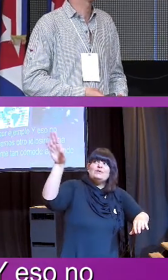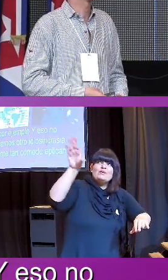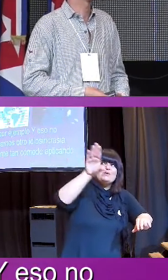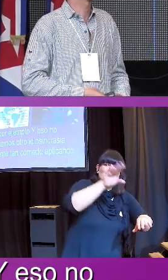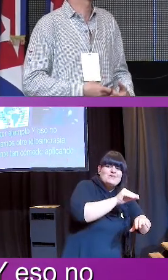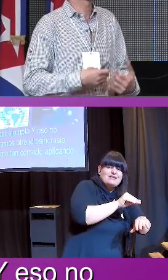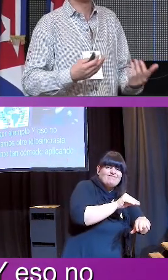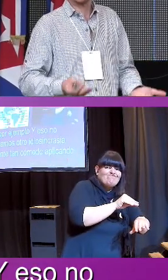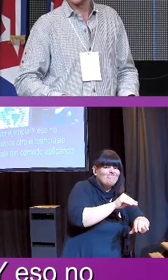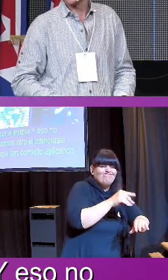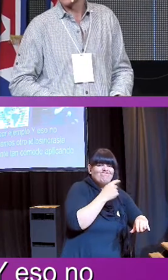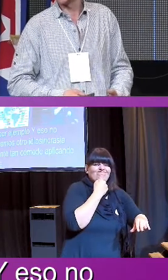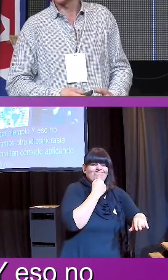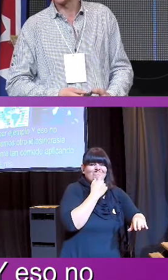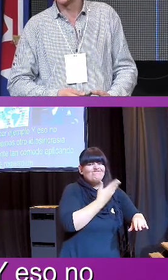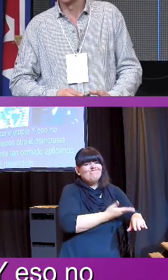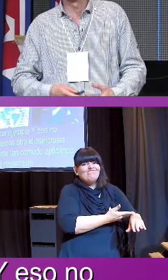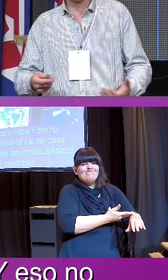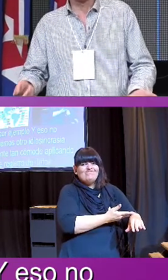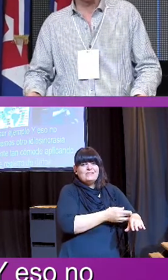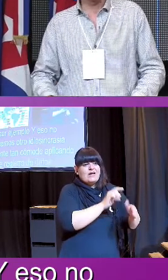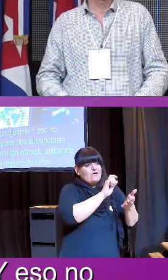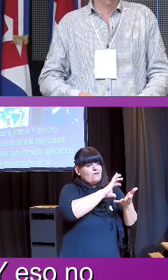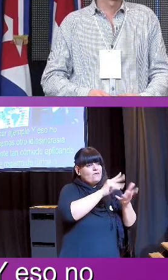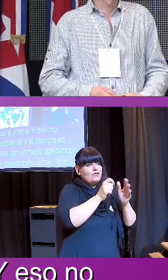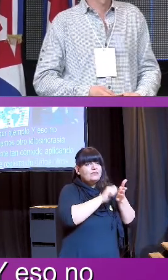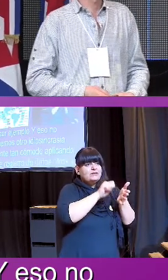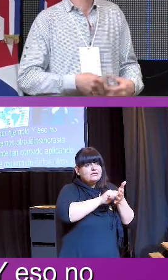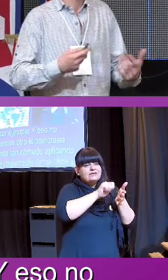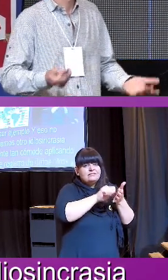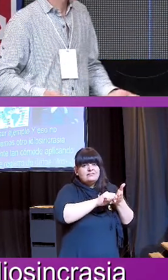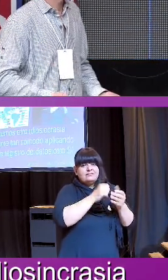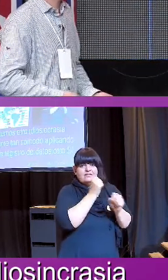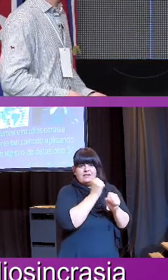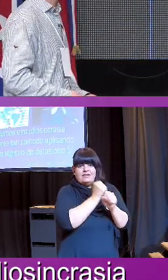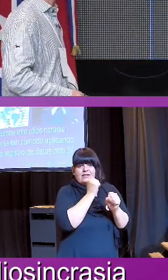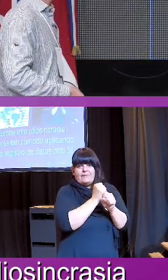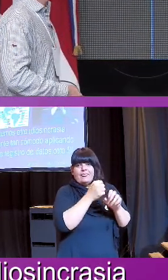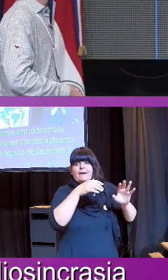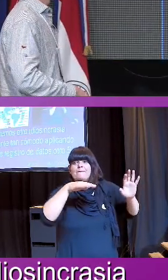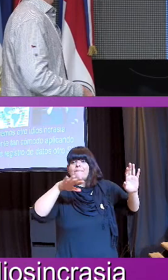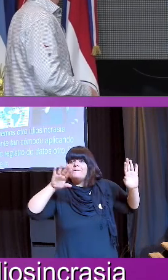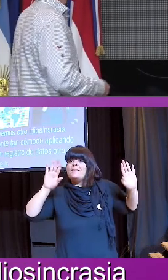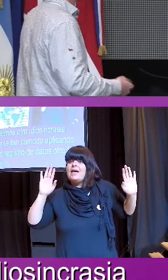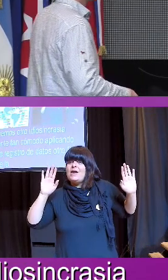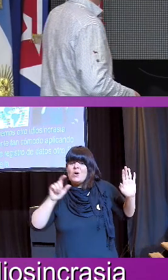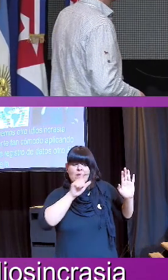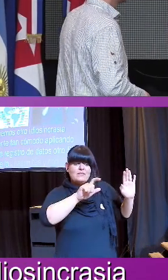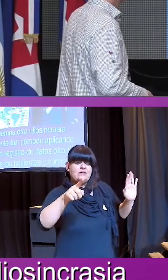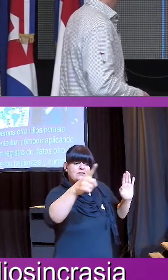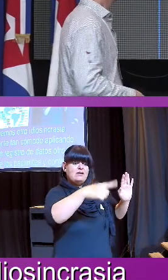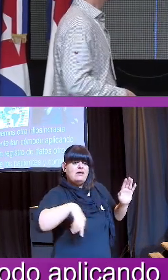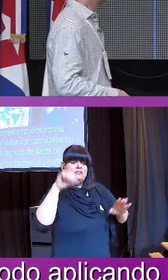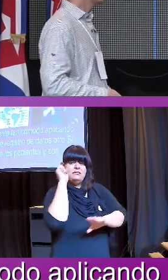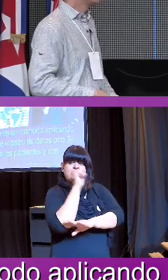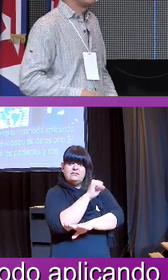técnicas o alguna forma de registro de datos, otros sí, pero no sabemos si la respuesta de los pacientes y con terapeutas